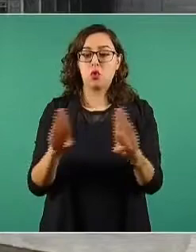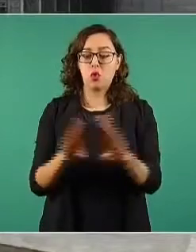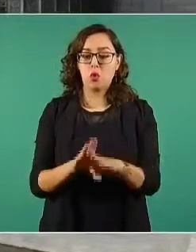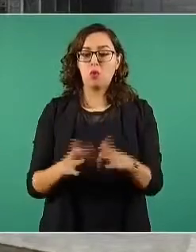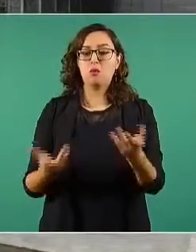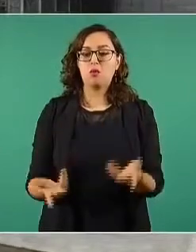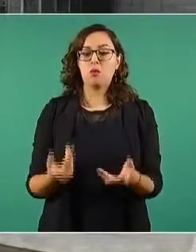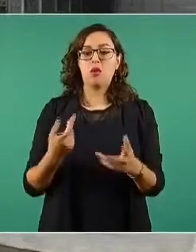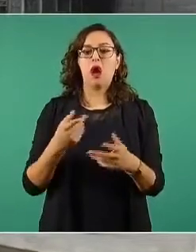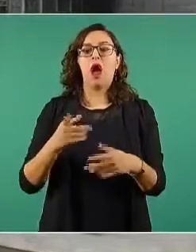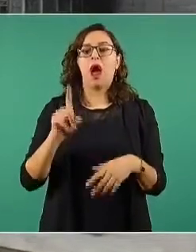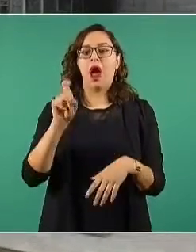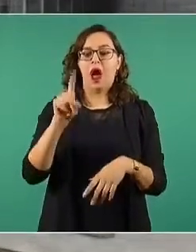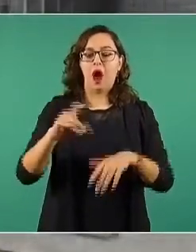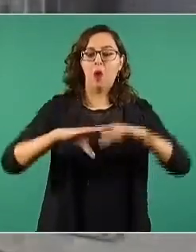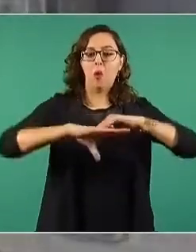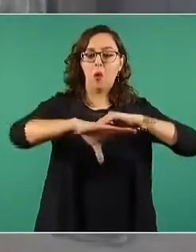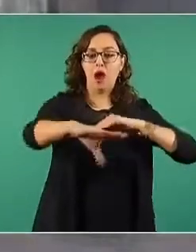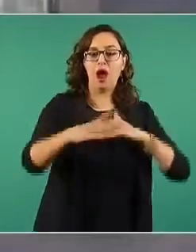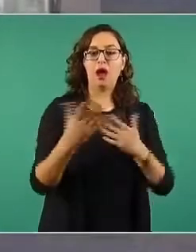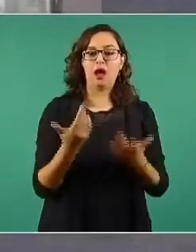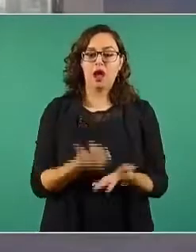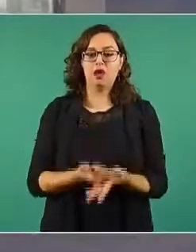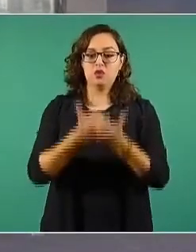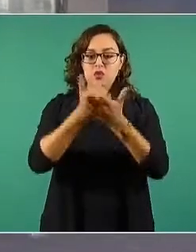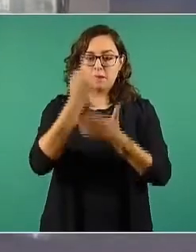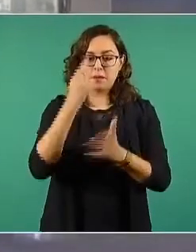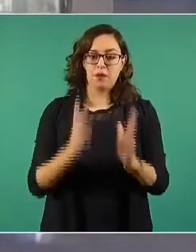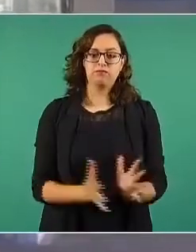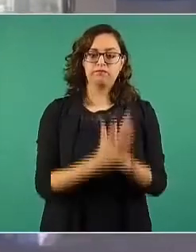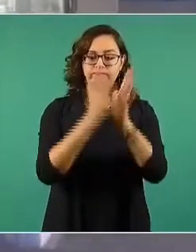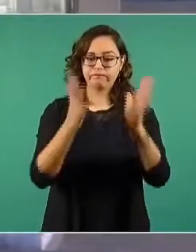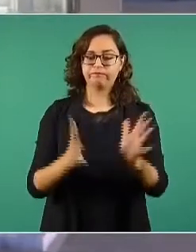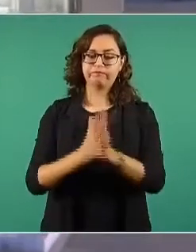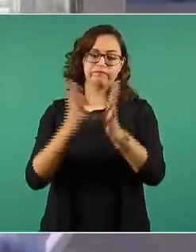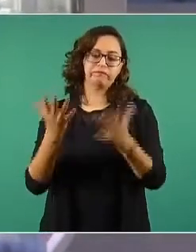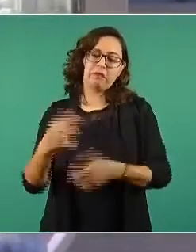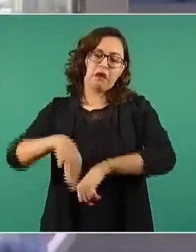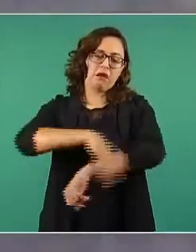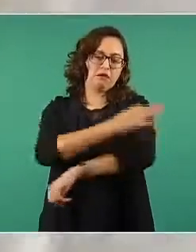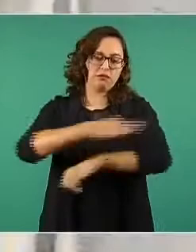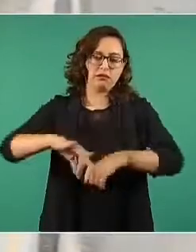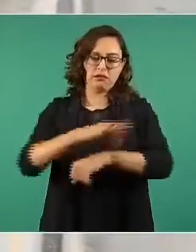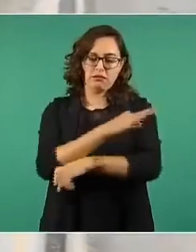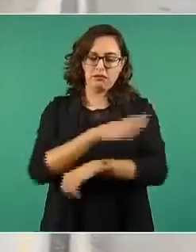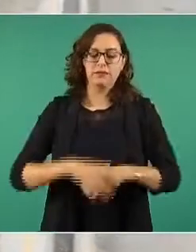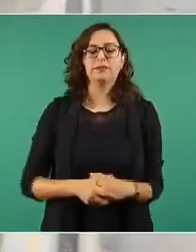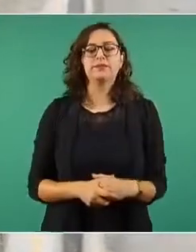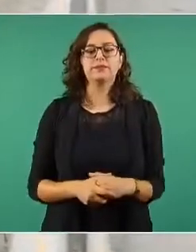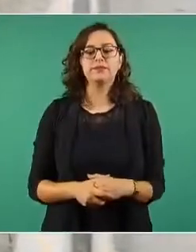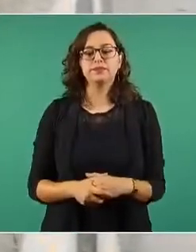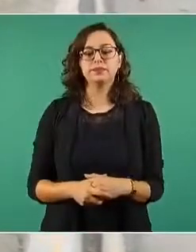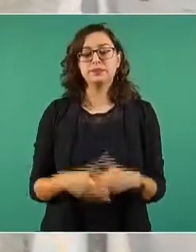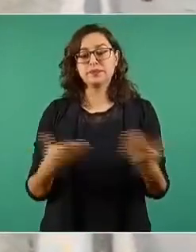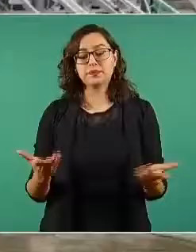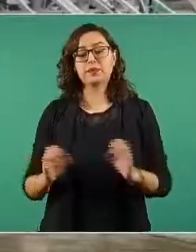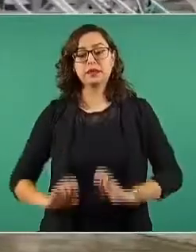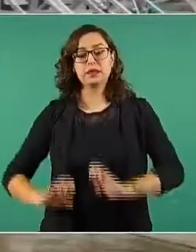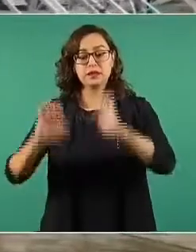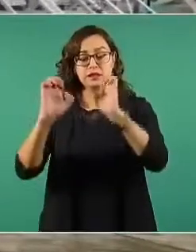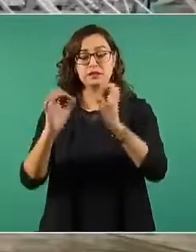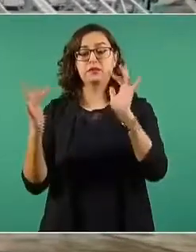serán los espejos de agua que enmarcarán la zona administrativa, correspondientes al diseño arquitectónico. Los edificios de